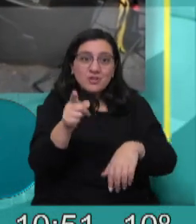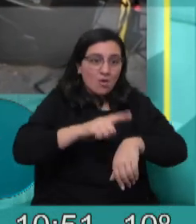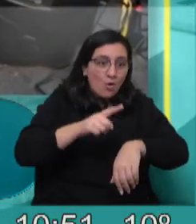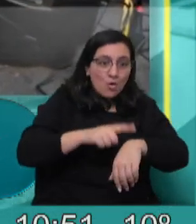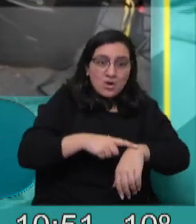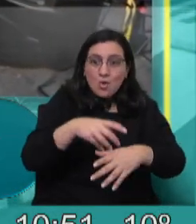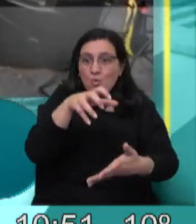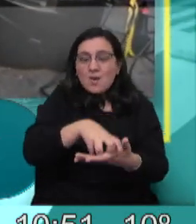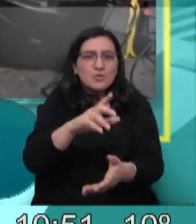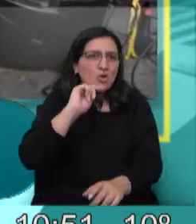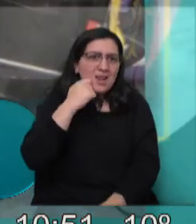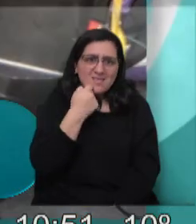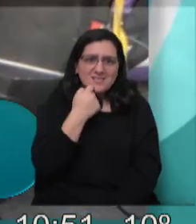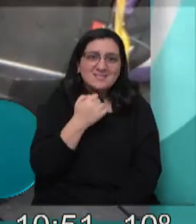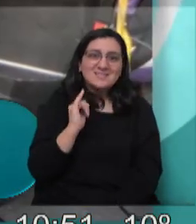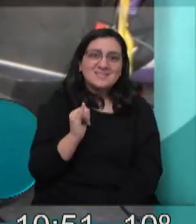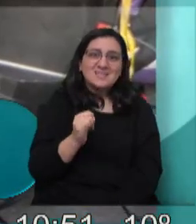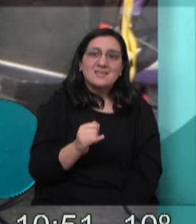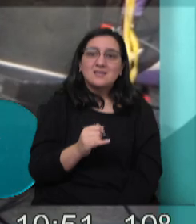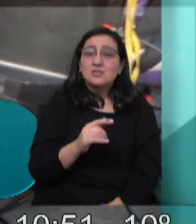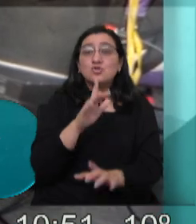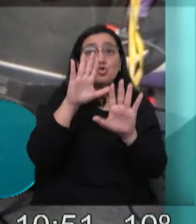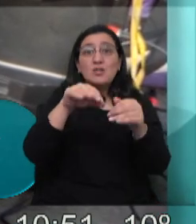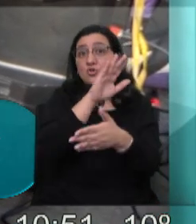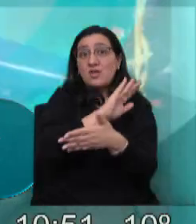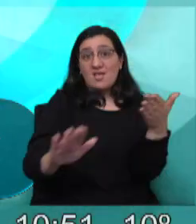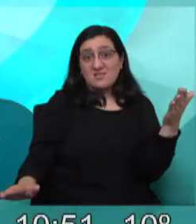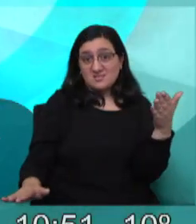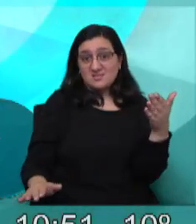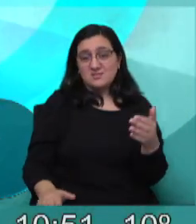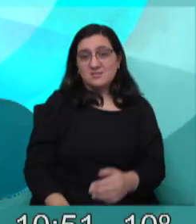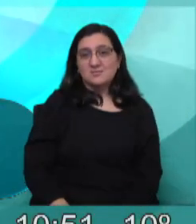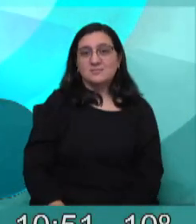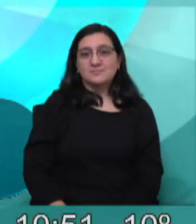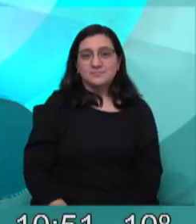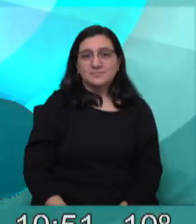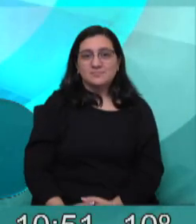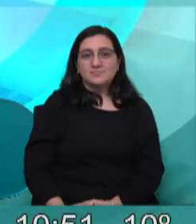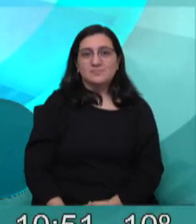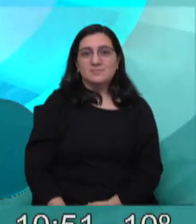llegar porque están todas divinas. Y son sin costo, ¿verdad? O sea... Peor todavía.